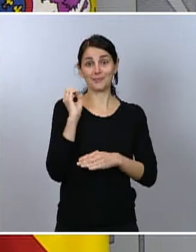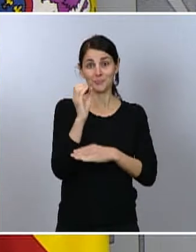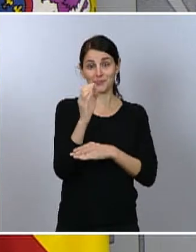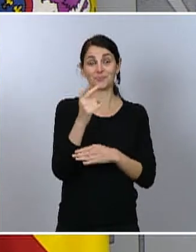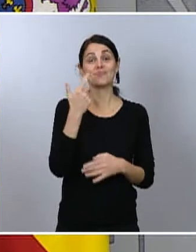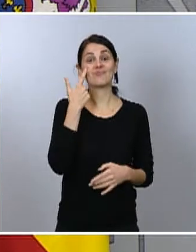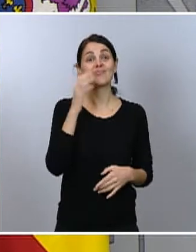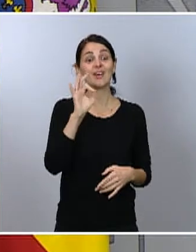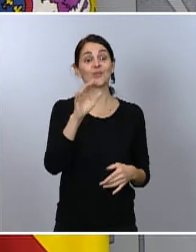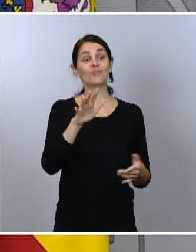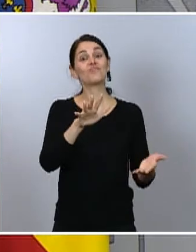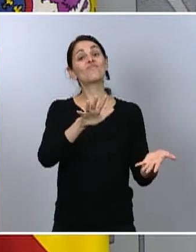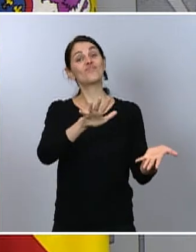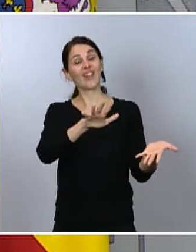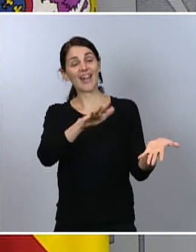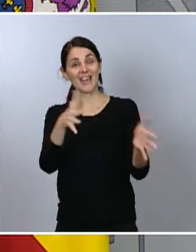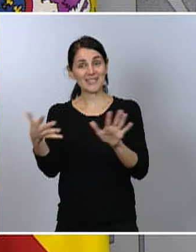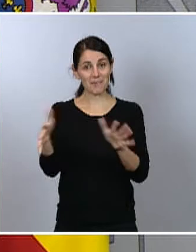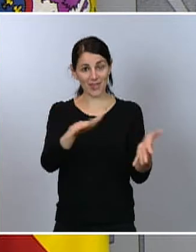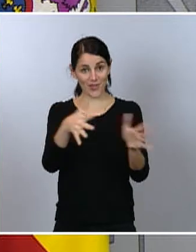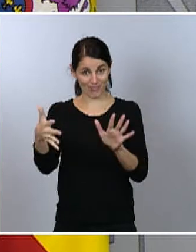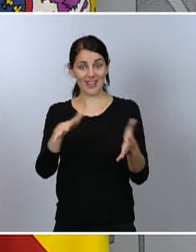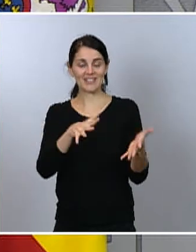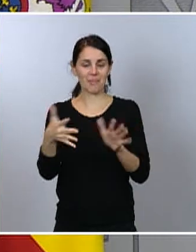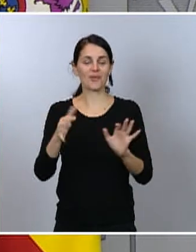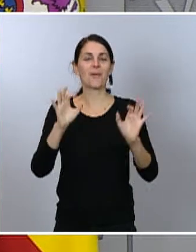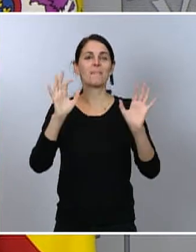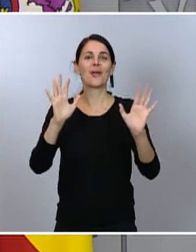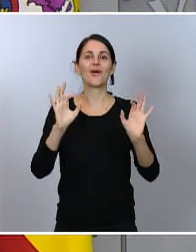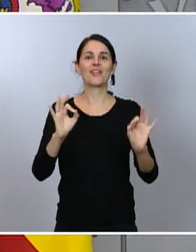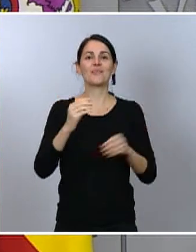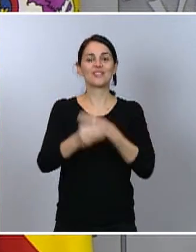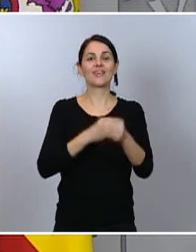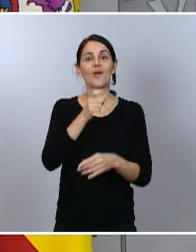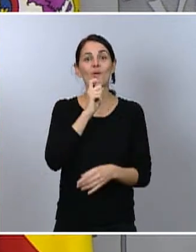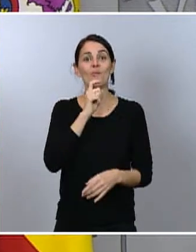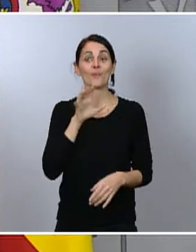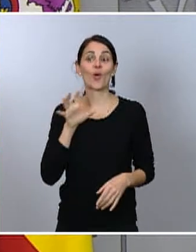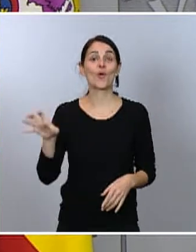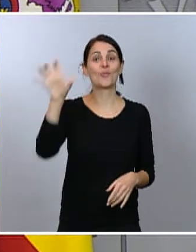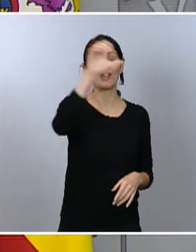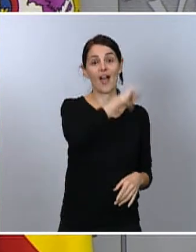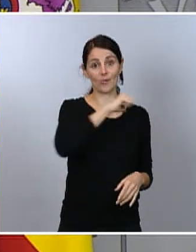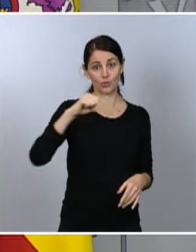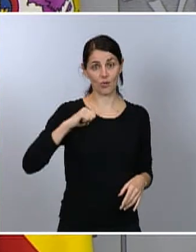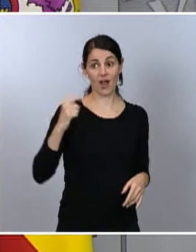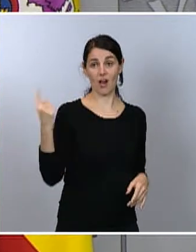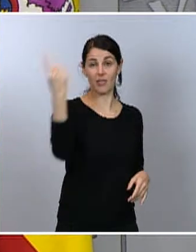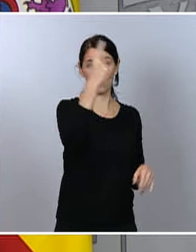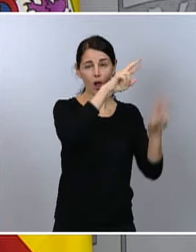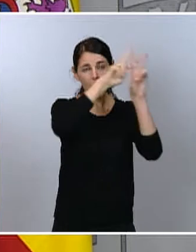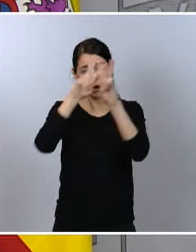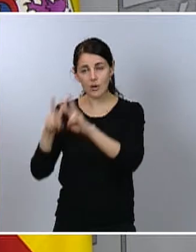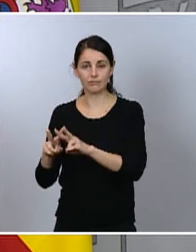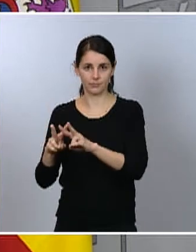estimación que además debe analizarse por comunidad autónoma. Los números que hemos hecho